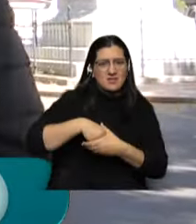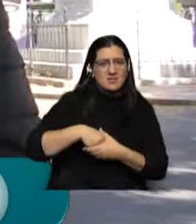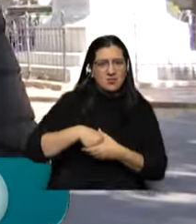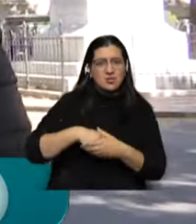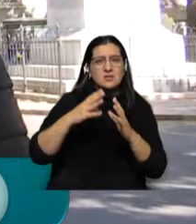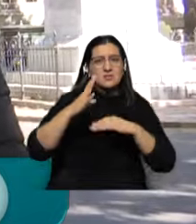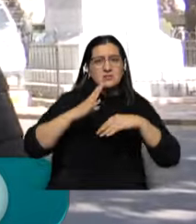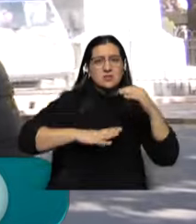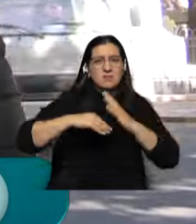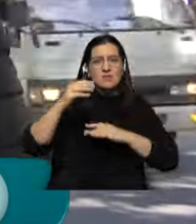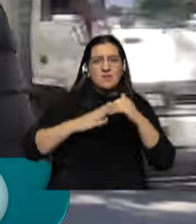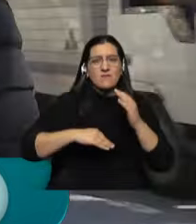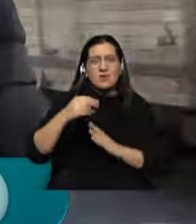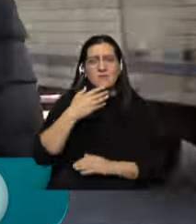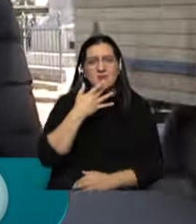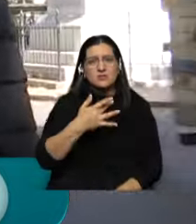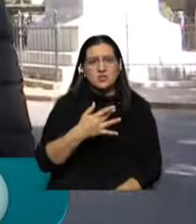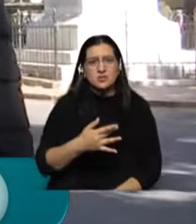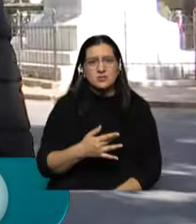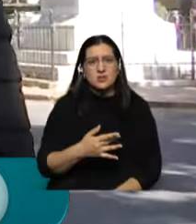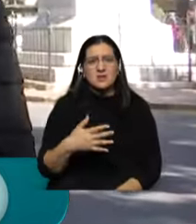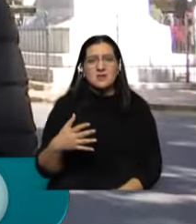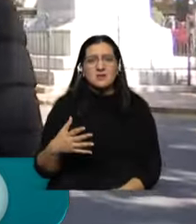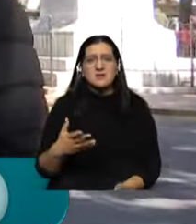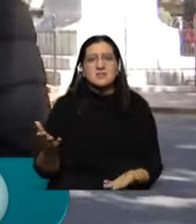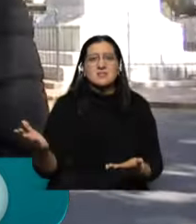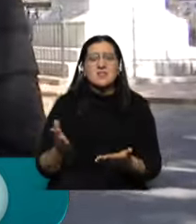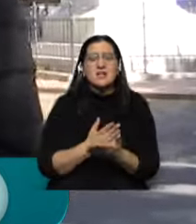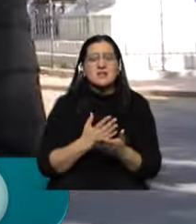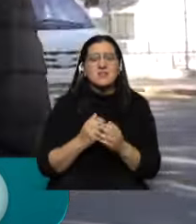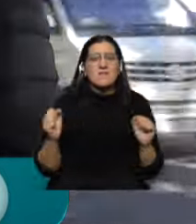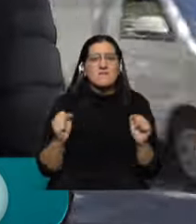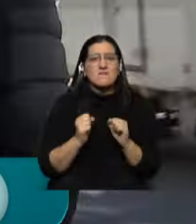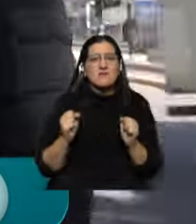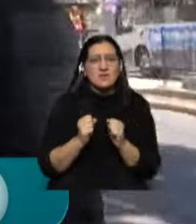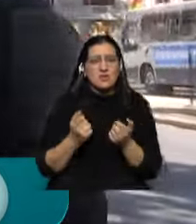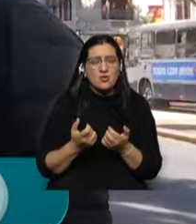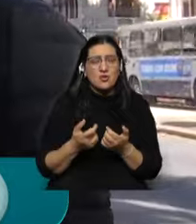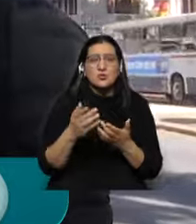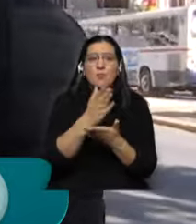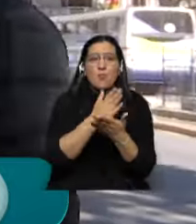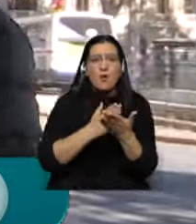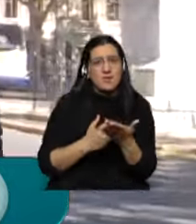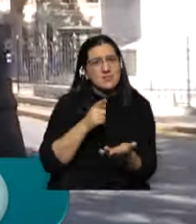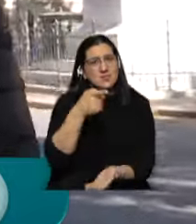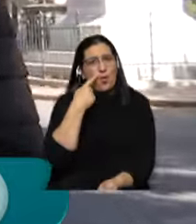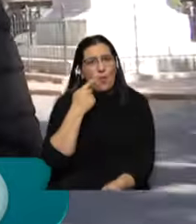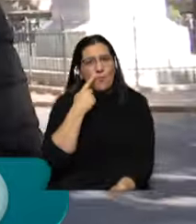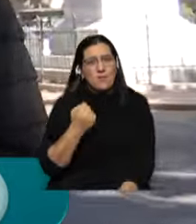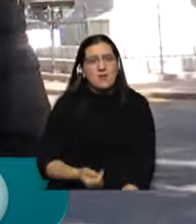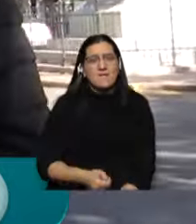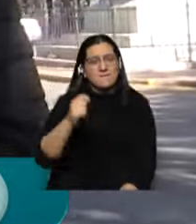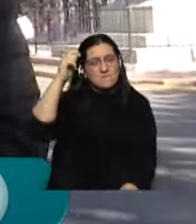Es una metáfora maravillosa, ¿no? De sacarse el frío desde adentro. Es un poeta ese hombre. Claro,